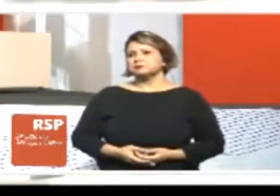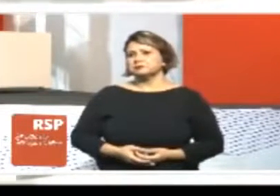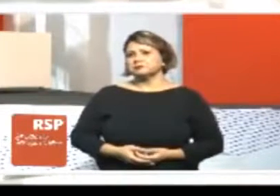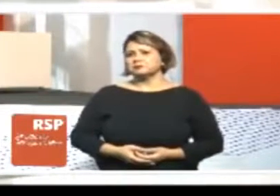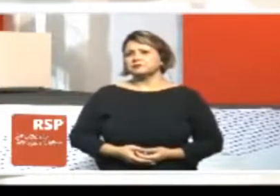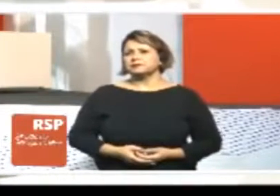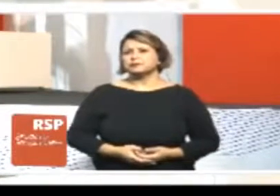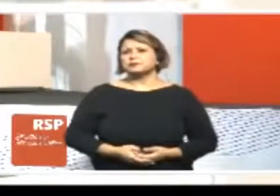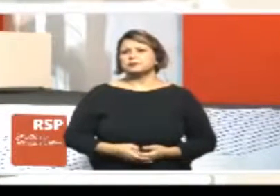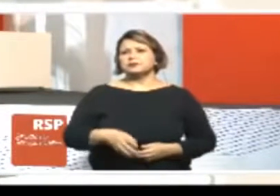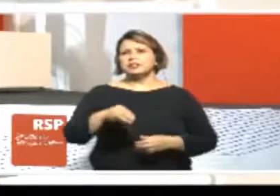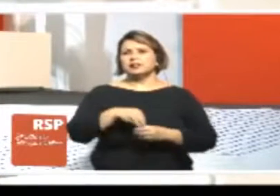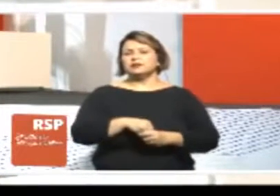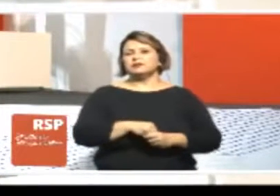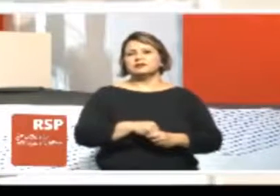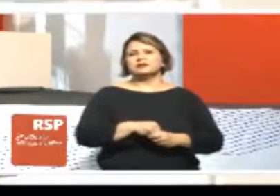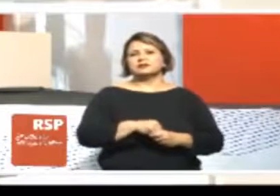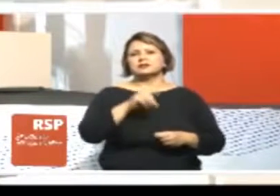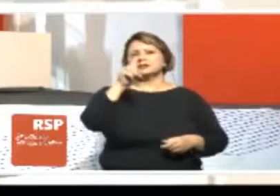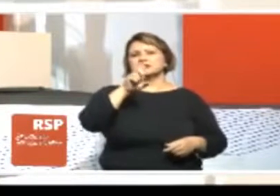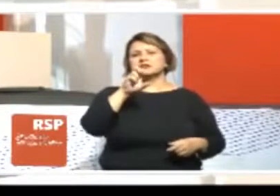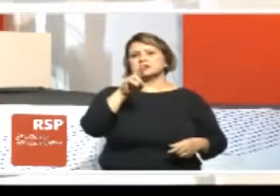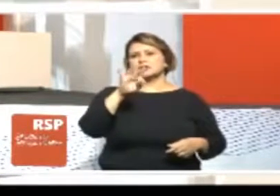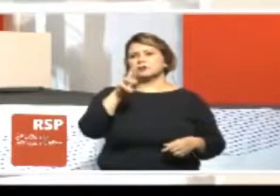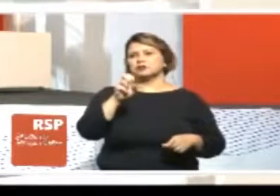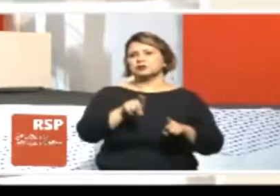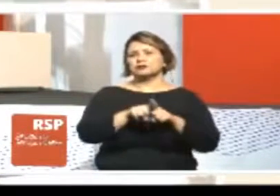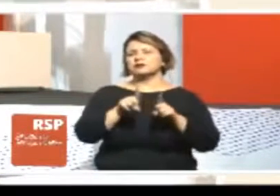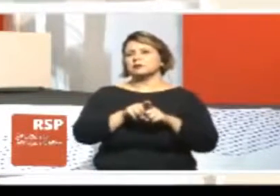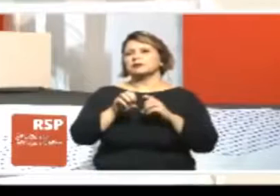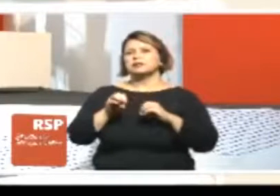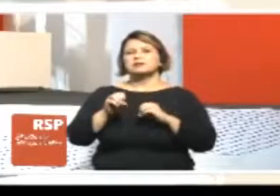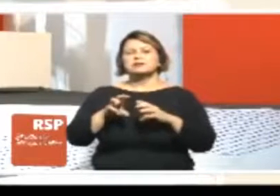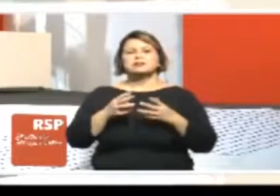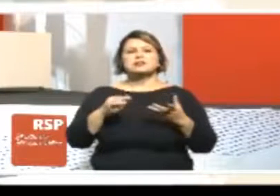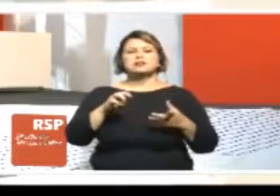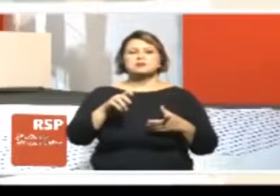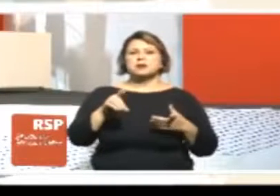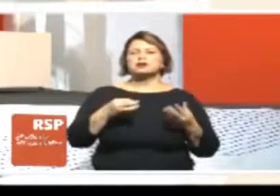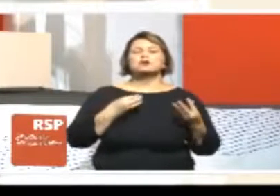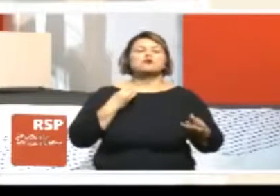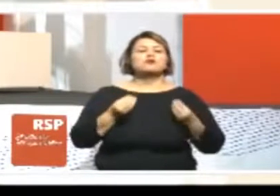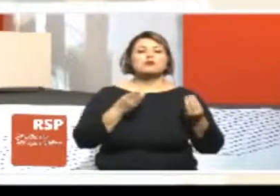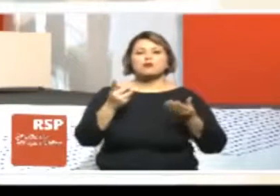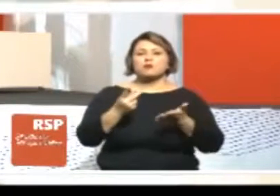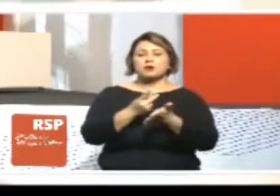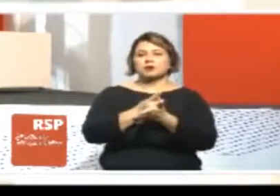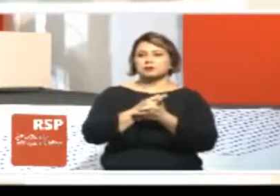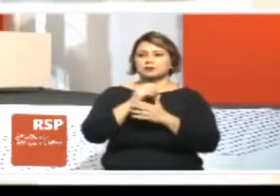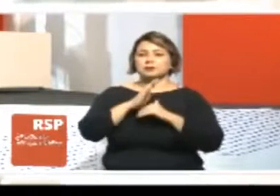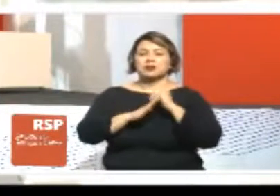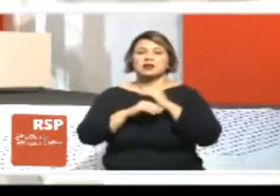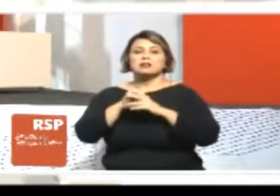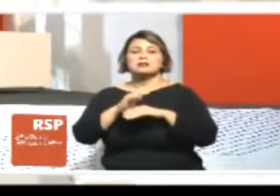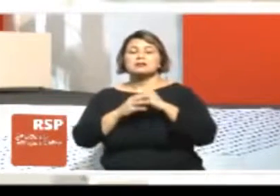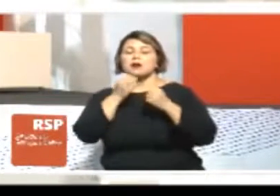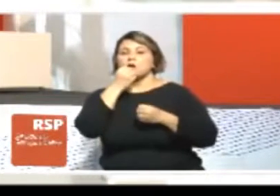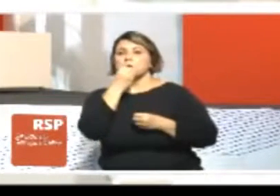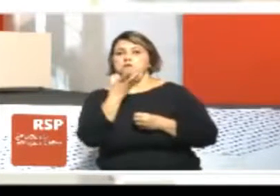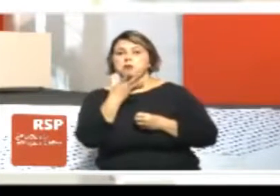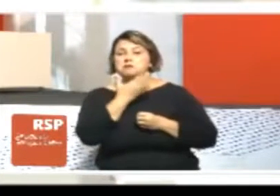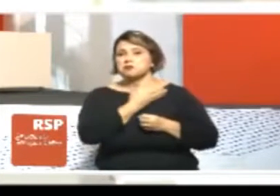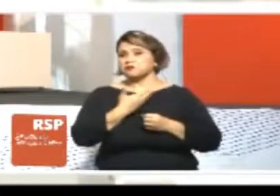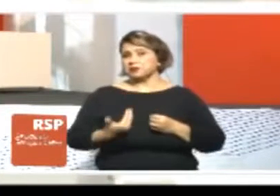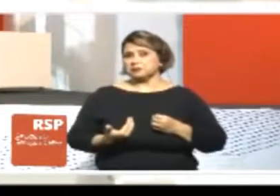caso quise mirar, vamos a ver cómo esta práctica de buena gobernanza, que supuestamente hay que hacer un examen